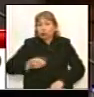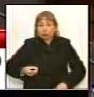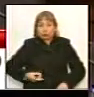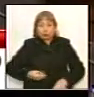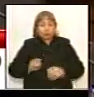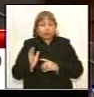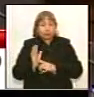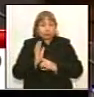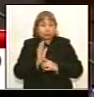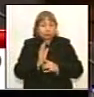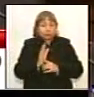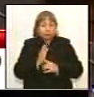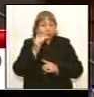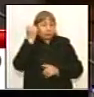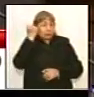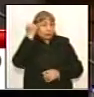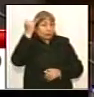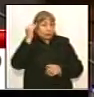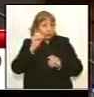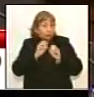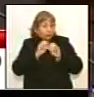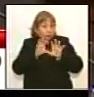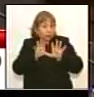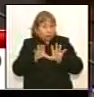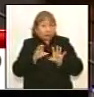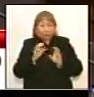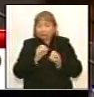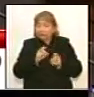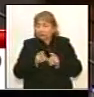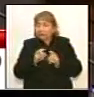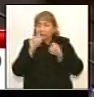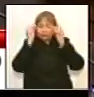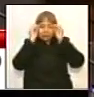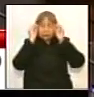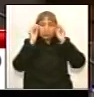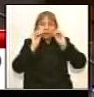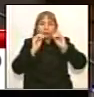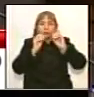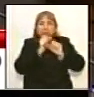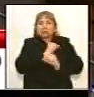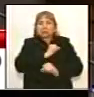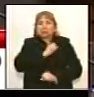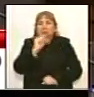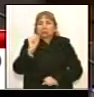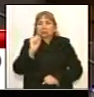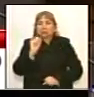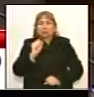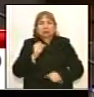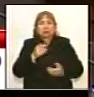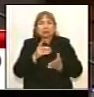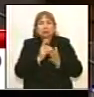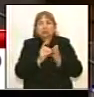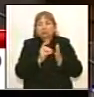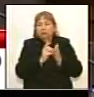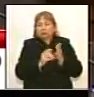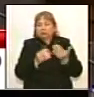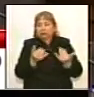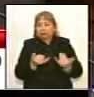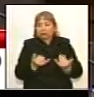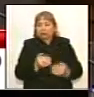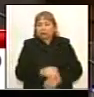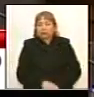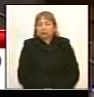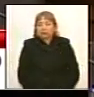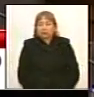representantes, tanto de Idea Internacional como de Transparencia, han opinado en contra del proyecto de dictamen que estamos debatiendo el día de